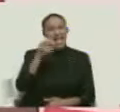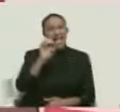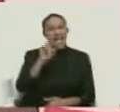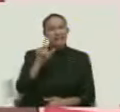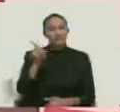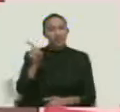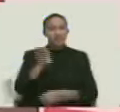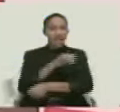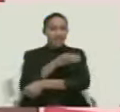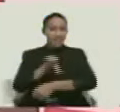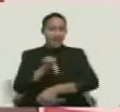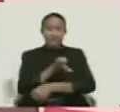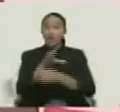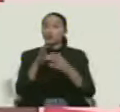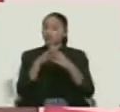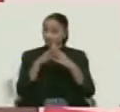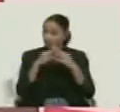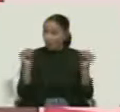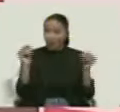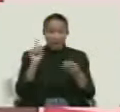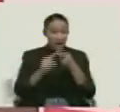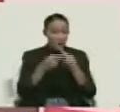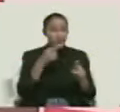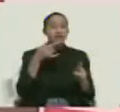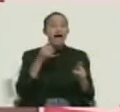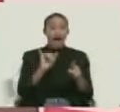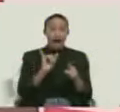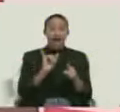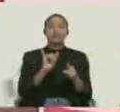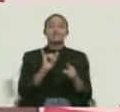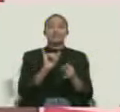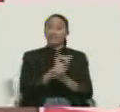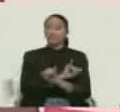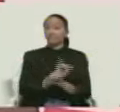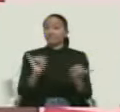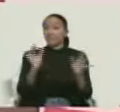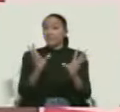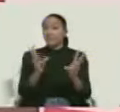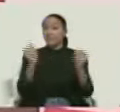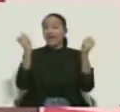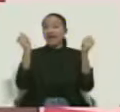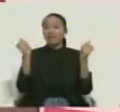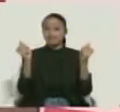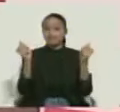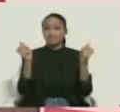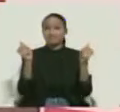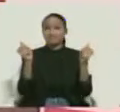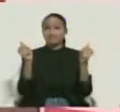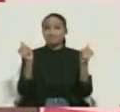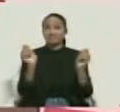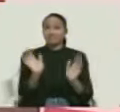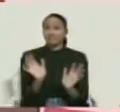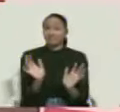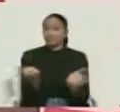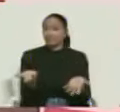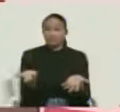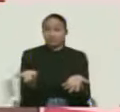Todo tiene su final. 19. No hay vuelta atrás. No hay vuelta atrás. No hay